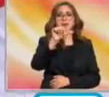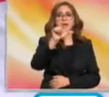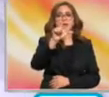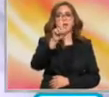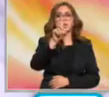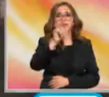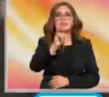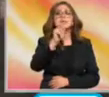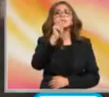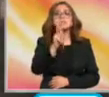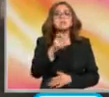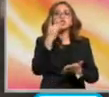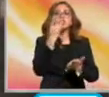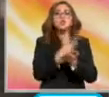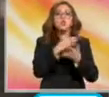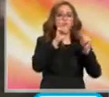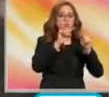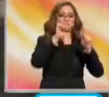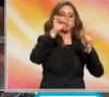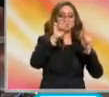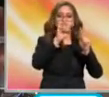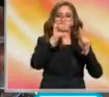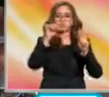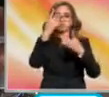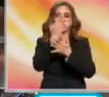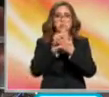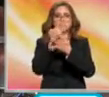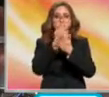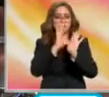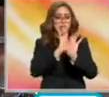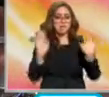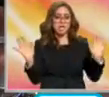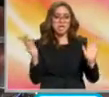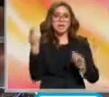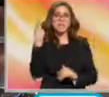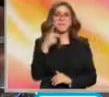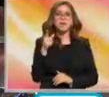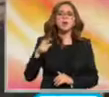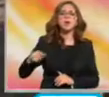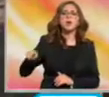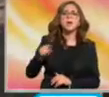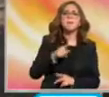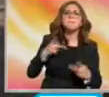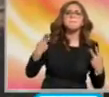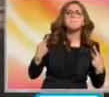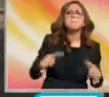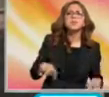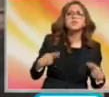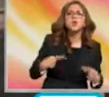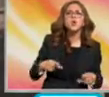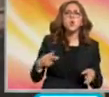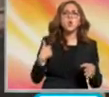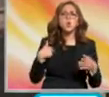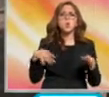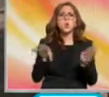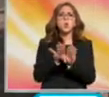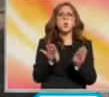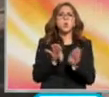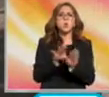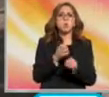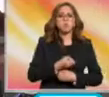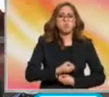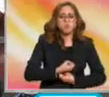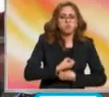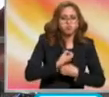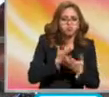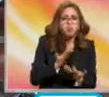la partitura solo son las notas, pero dependiendo de lo que come la gente, de lo que come el intérprete, El estado de ánimo.